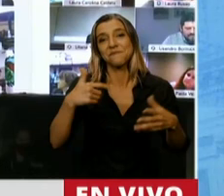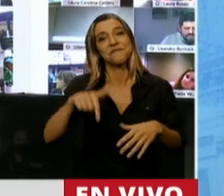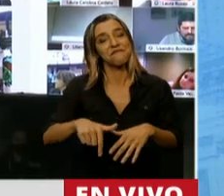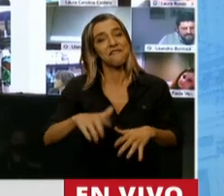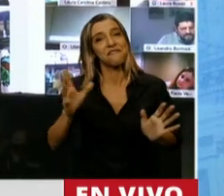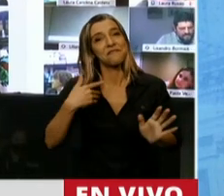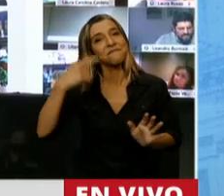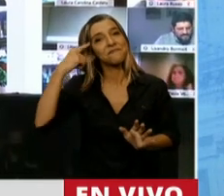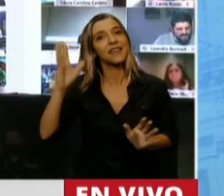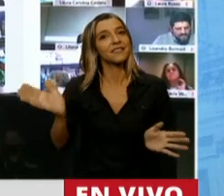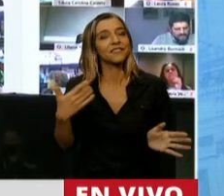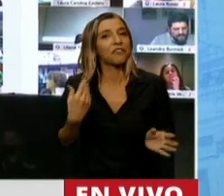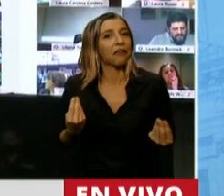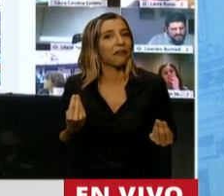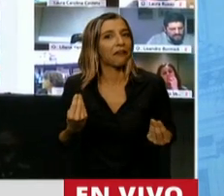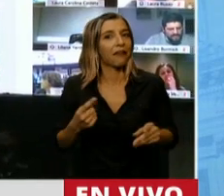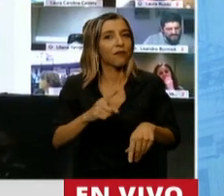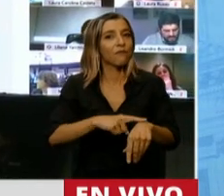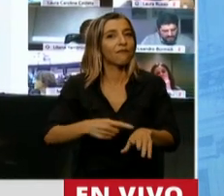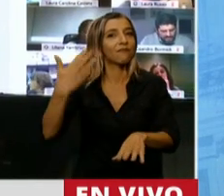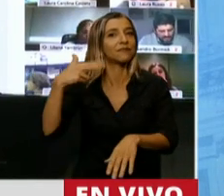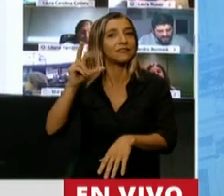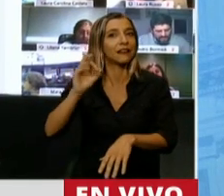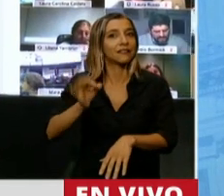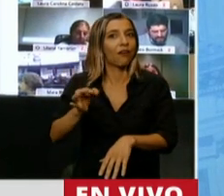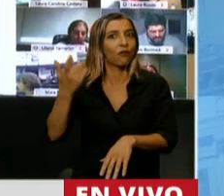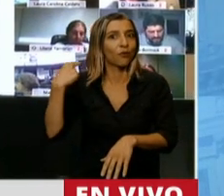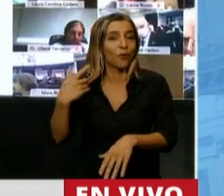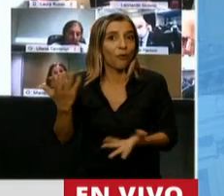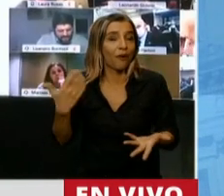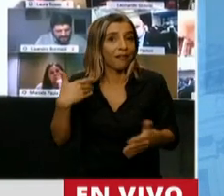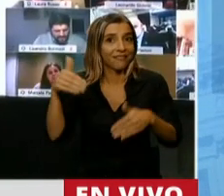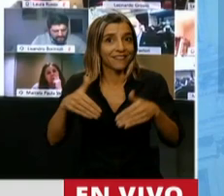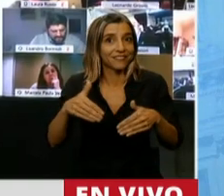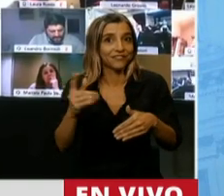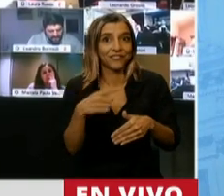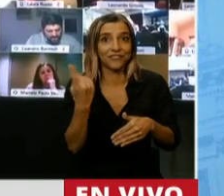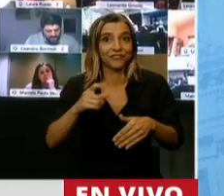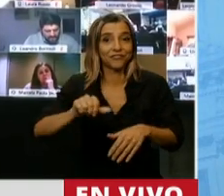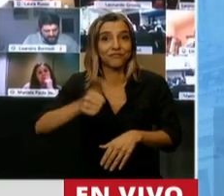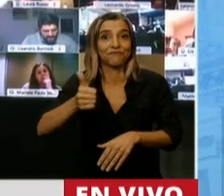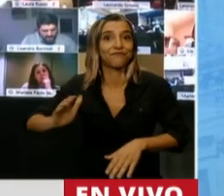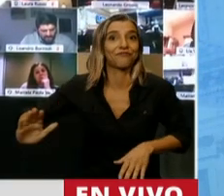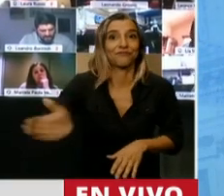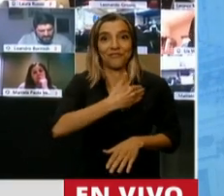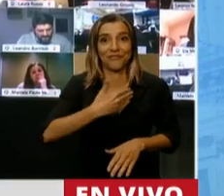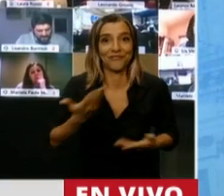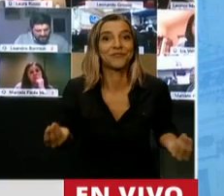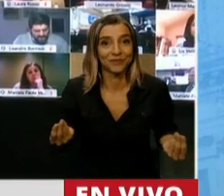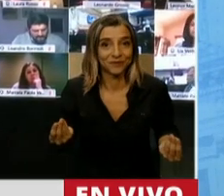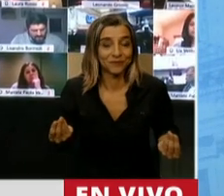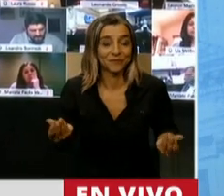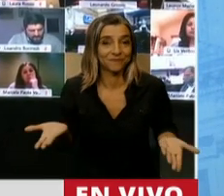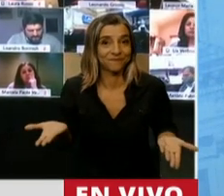porque efectivamente la del 30 de octubre fue una elección en la que ganamos todos, o por lo menos casi todos.